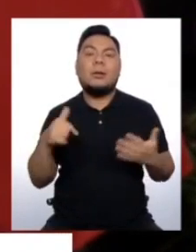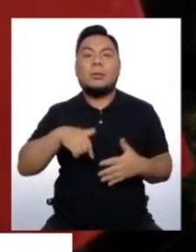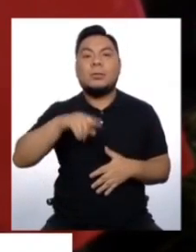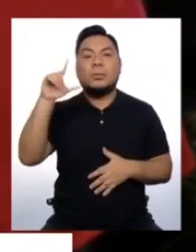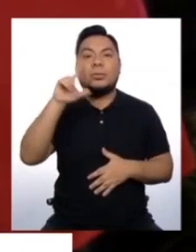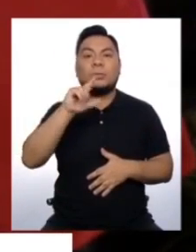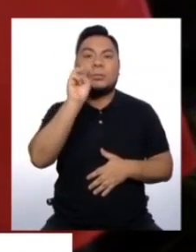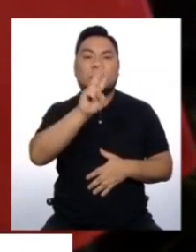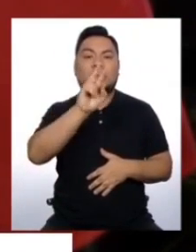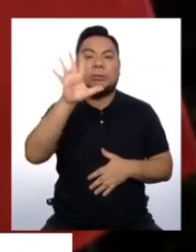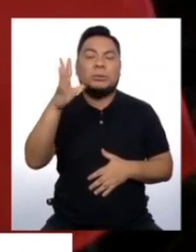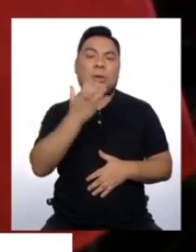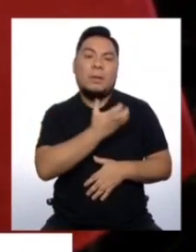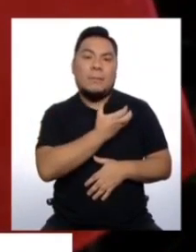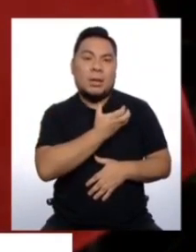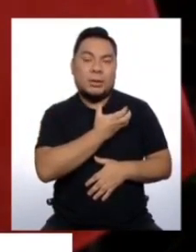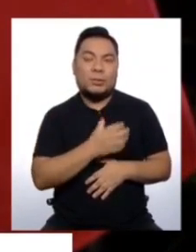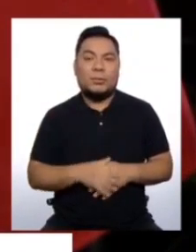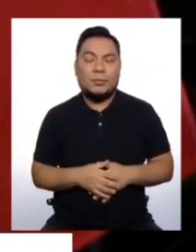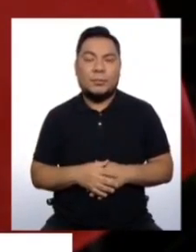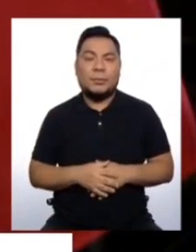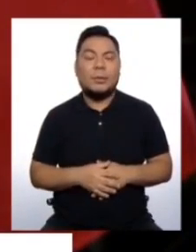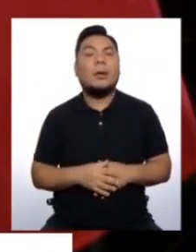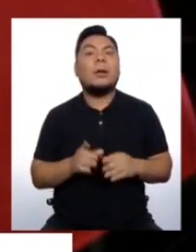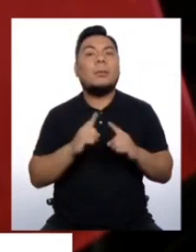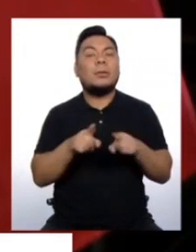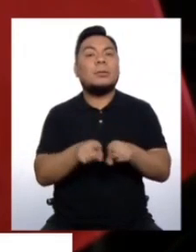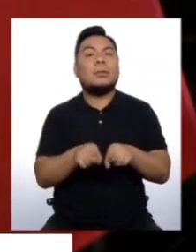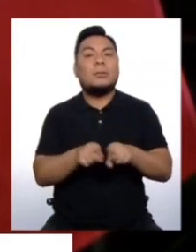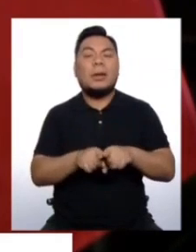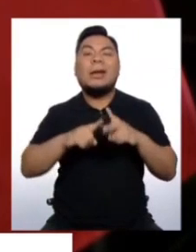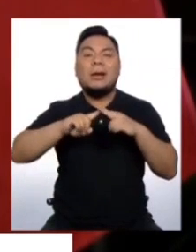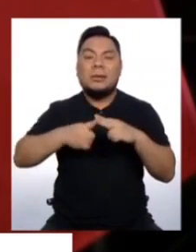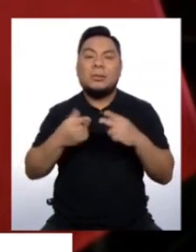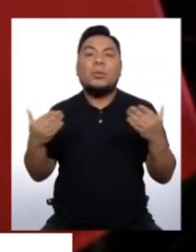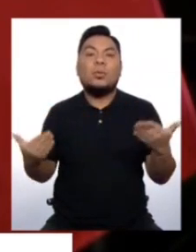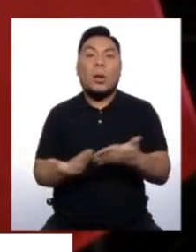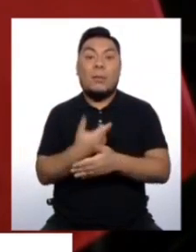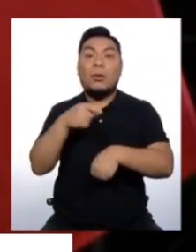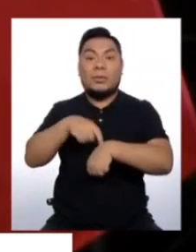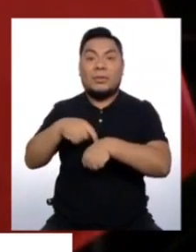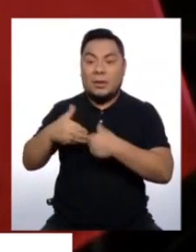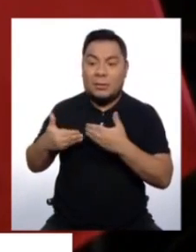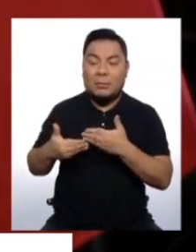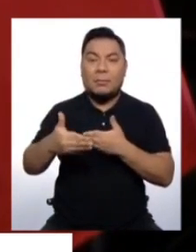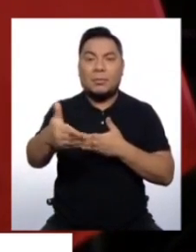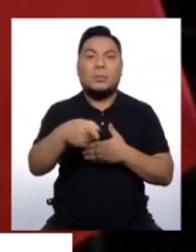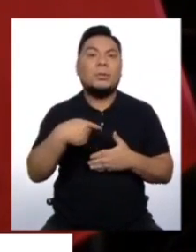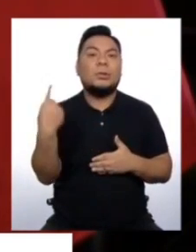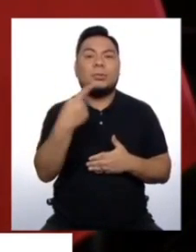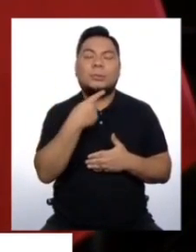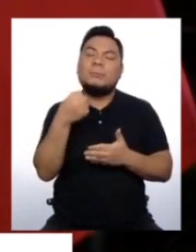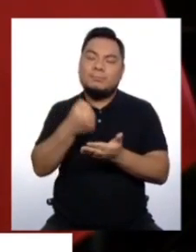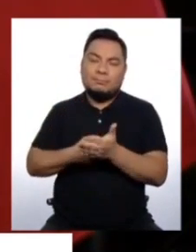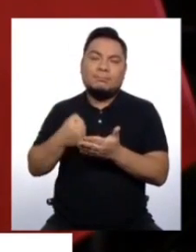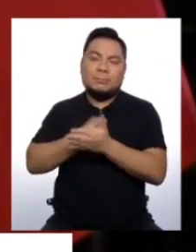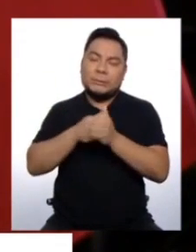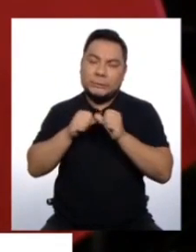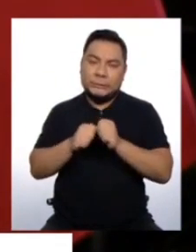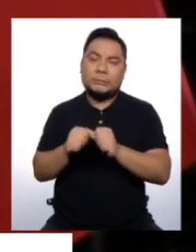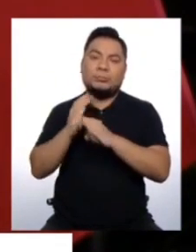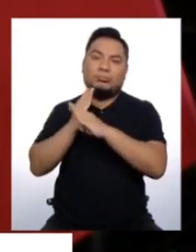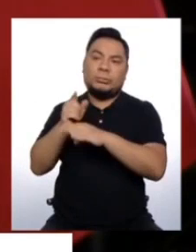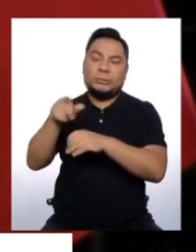lunes 25 de mayo. Pero también iniciamos un nuevo periodo en el combate a esta